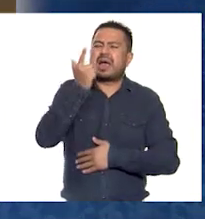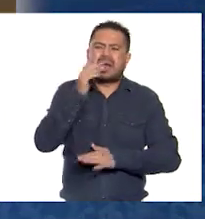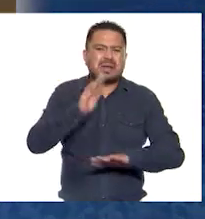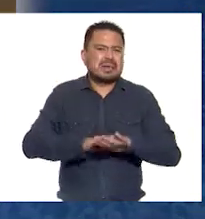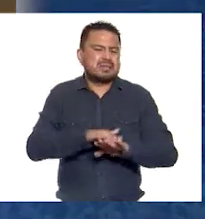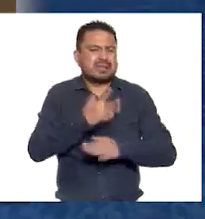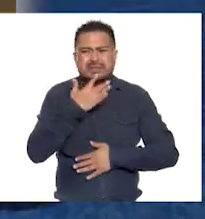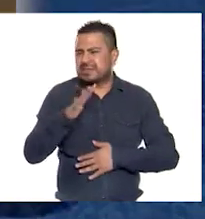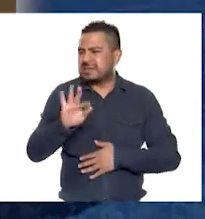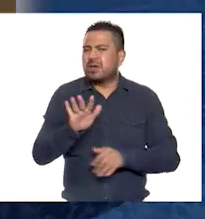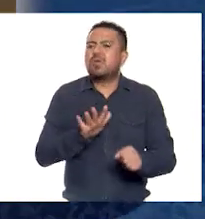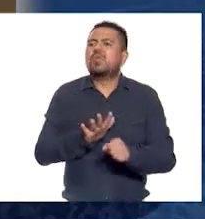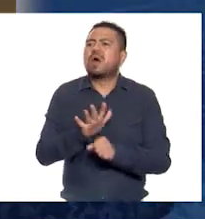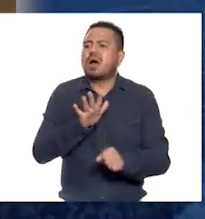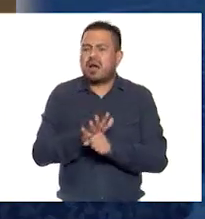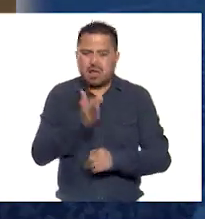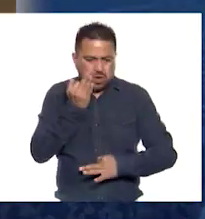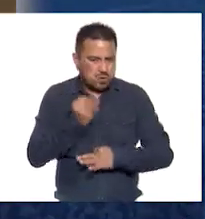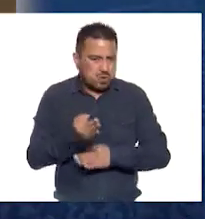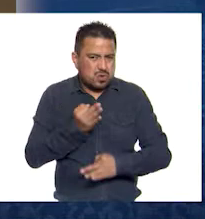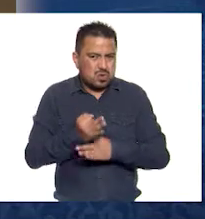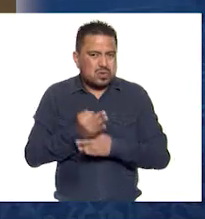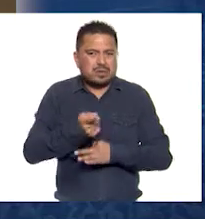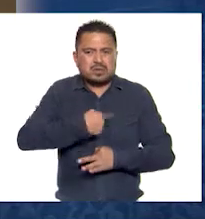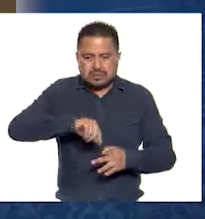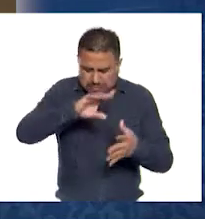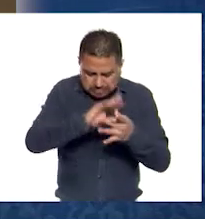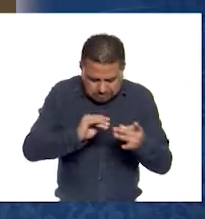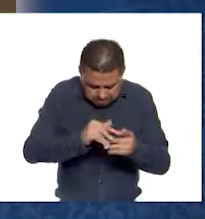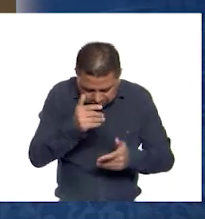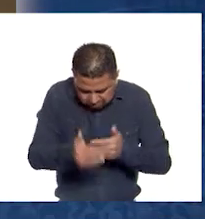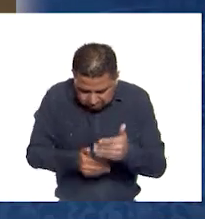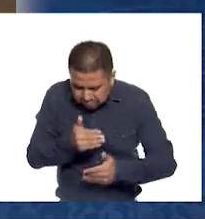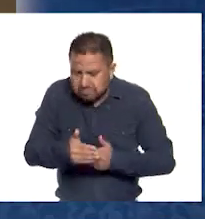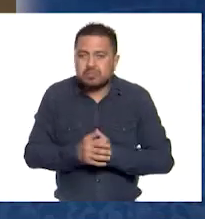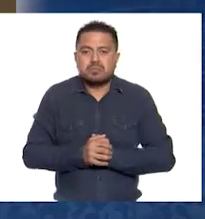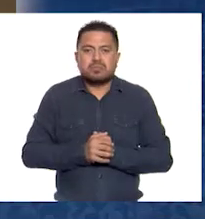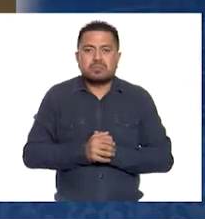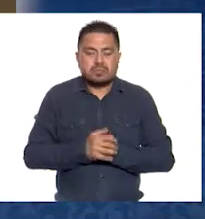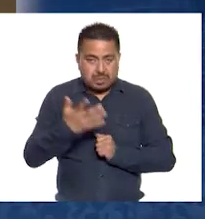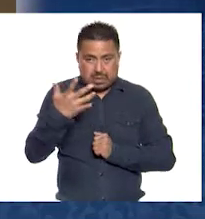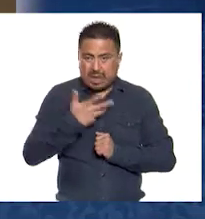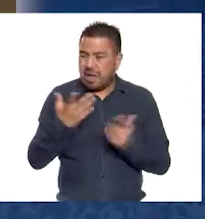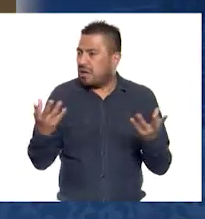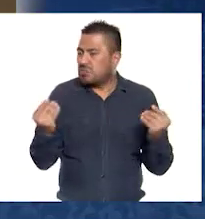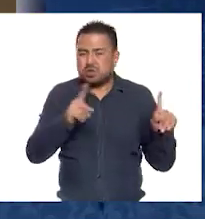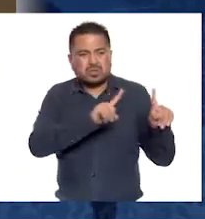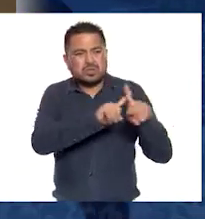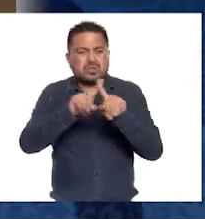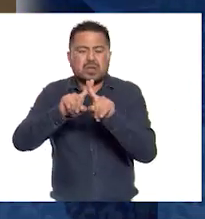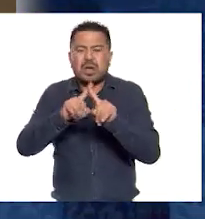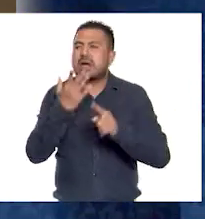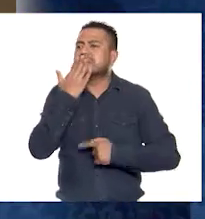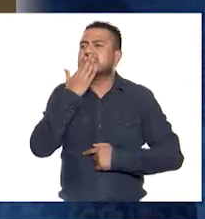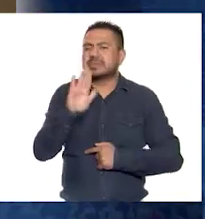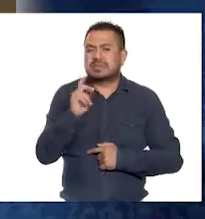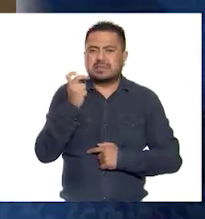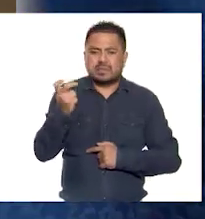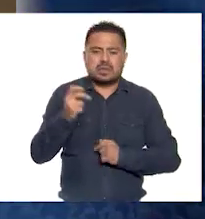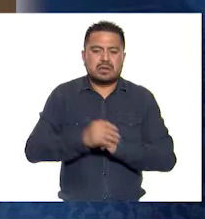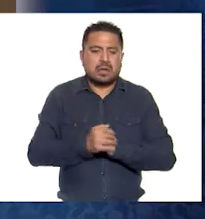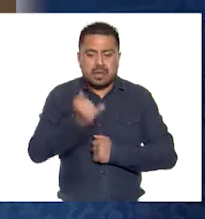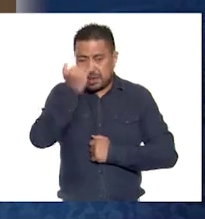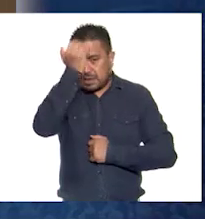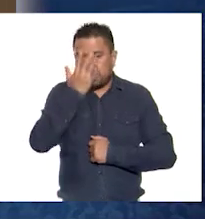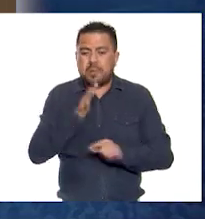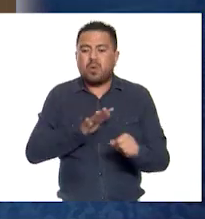bastante sencillas, de las cuales vamos a hablar posteriormente. Hay muchas variedades del Islam. Esta imagen